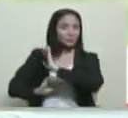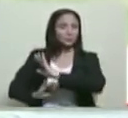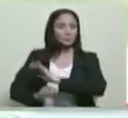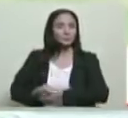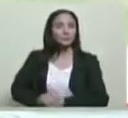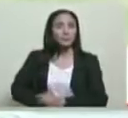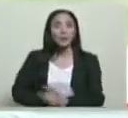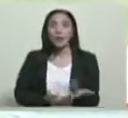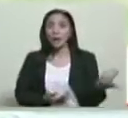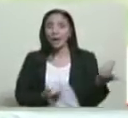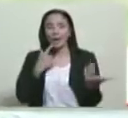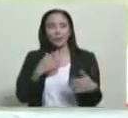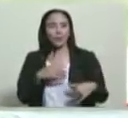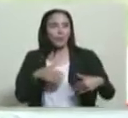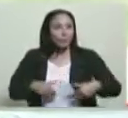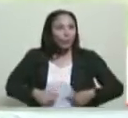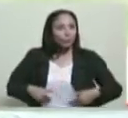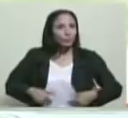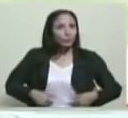y con la otra mano